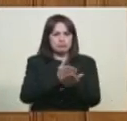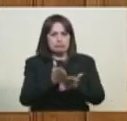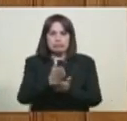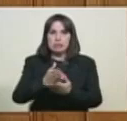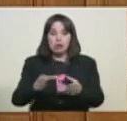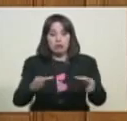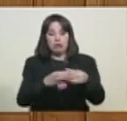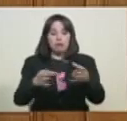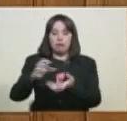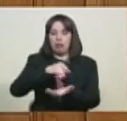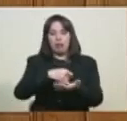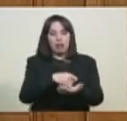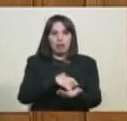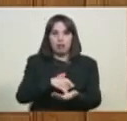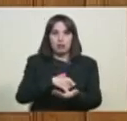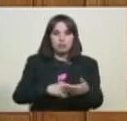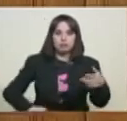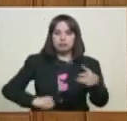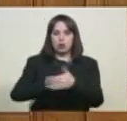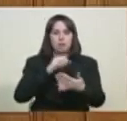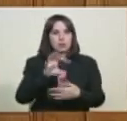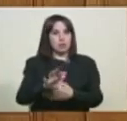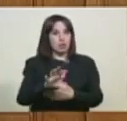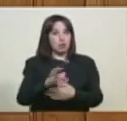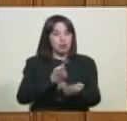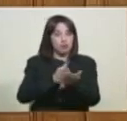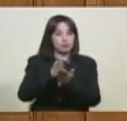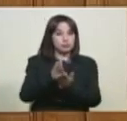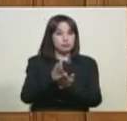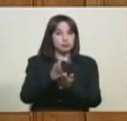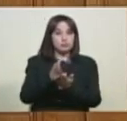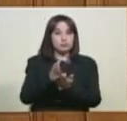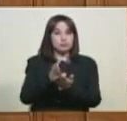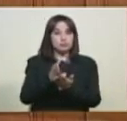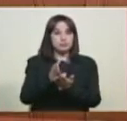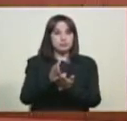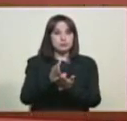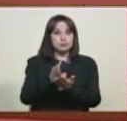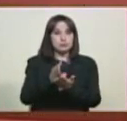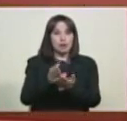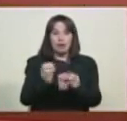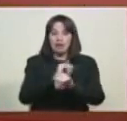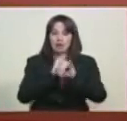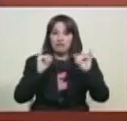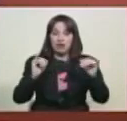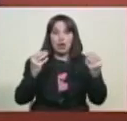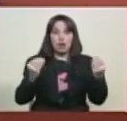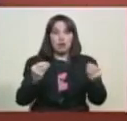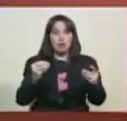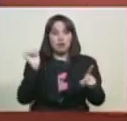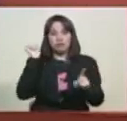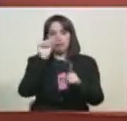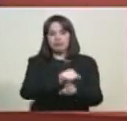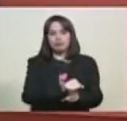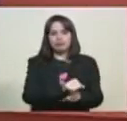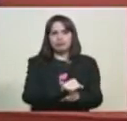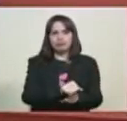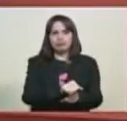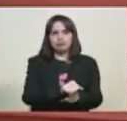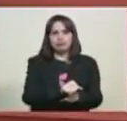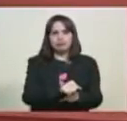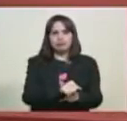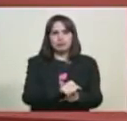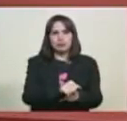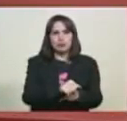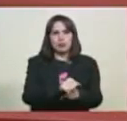y un golpe de Estado por toda la calle del medio que culminó con el derrocamiento